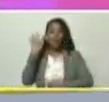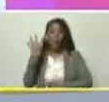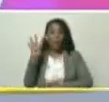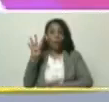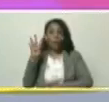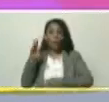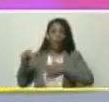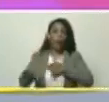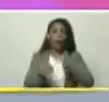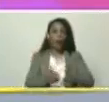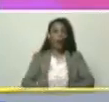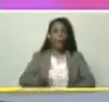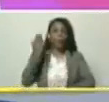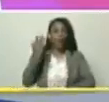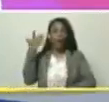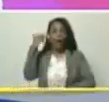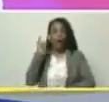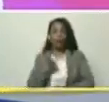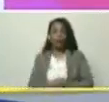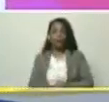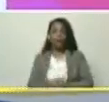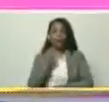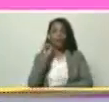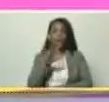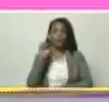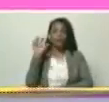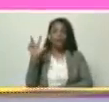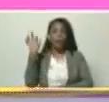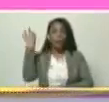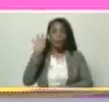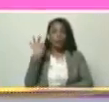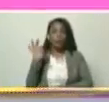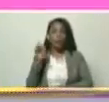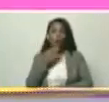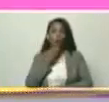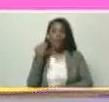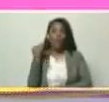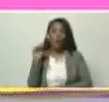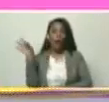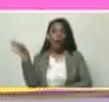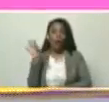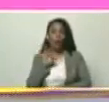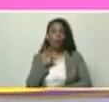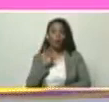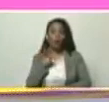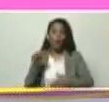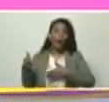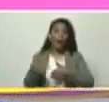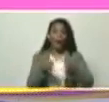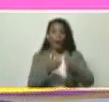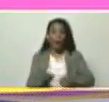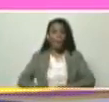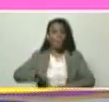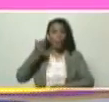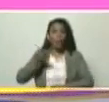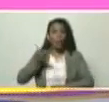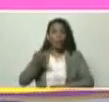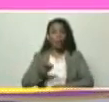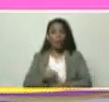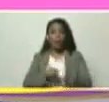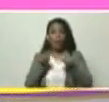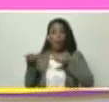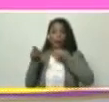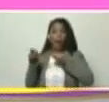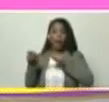carreras priorizadas. Así que tenemos... El 33% de los jóvenes escogieron carreras priorizadas. Sí, y de eso,